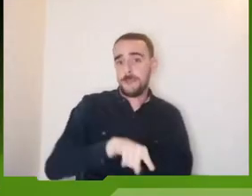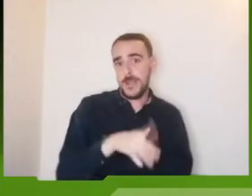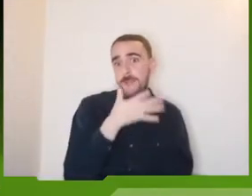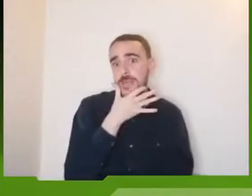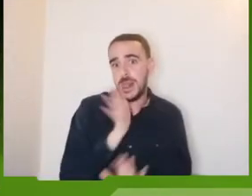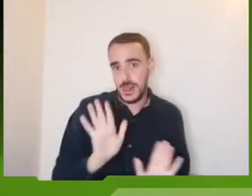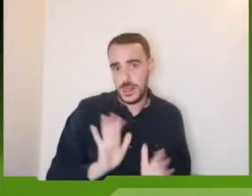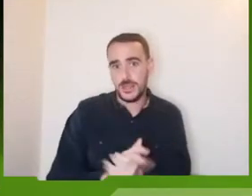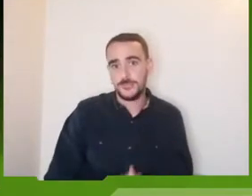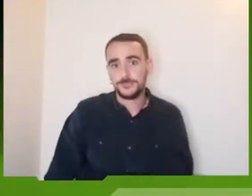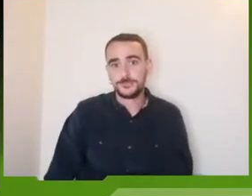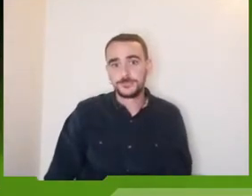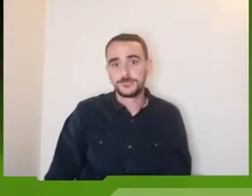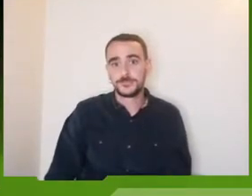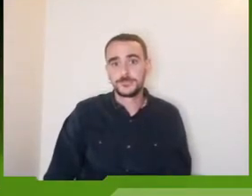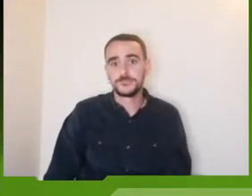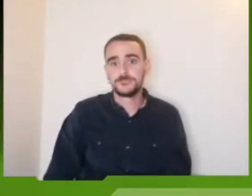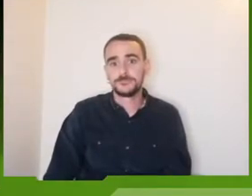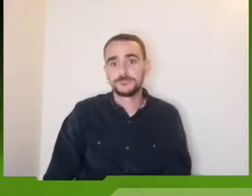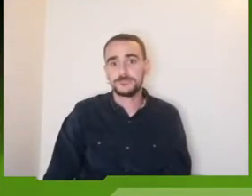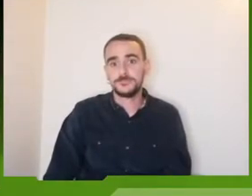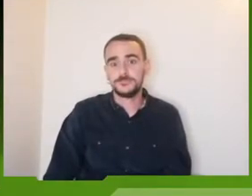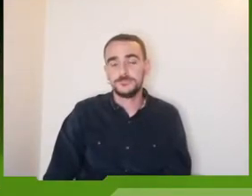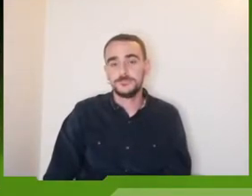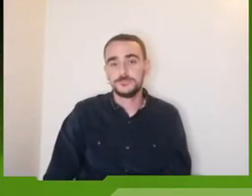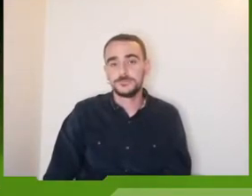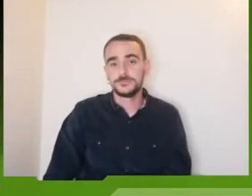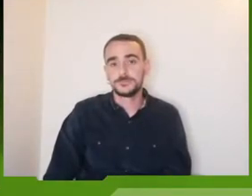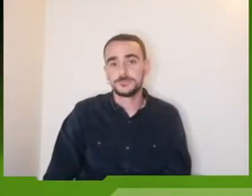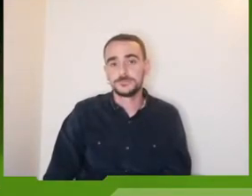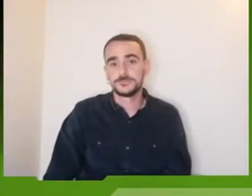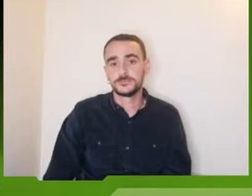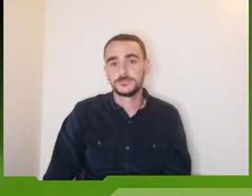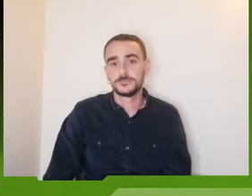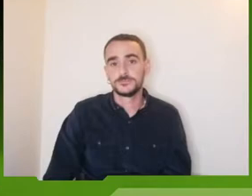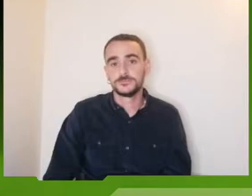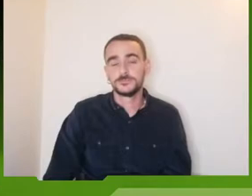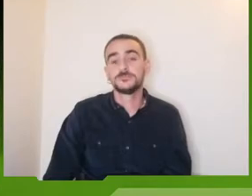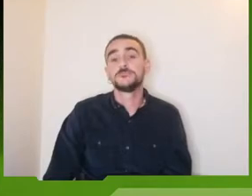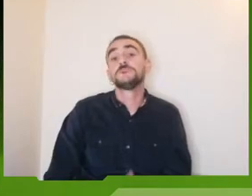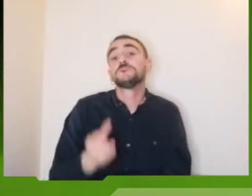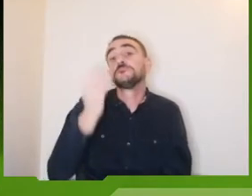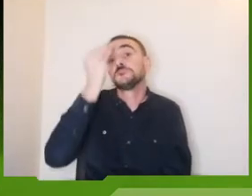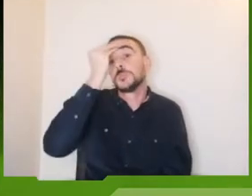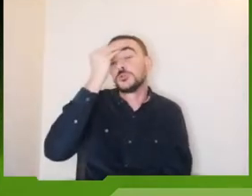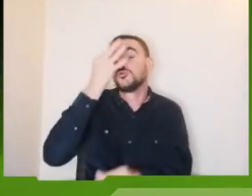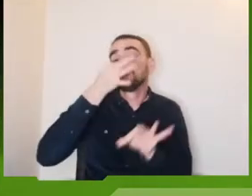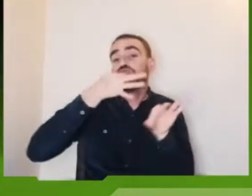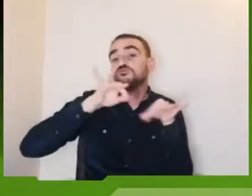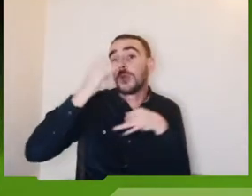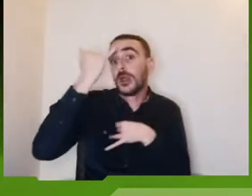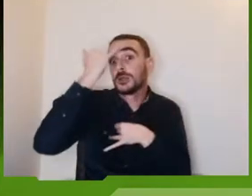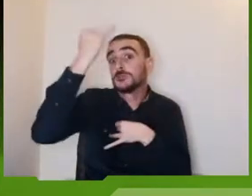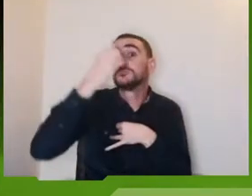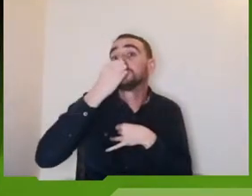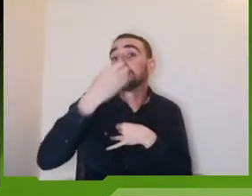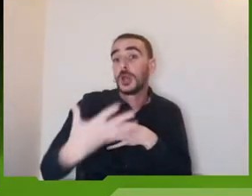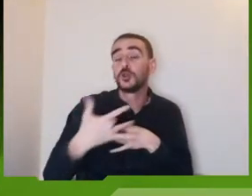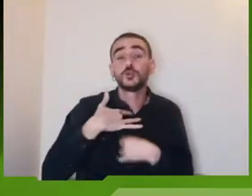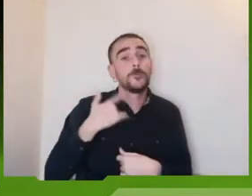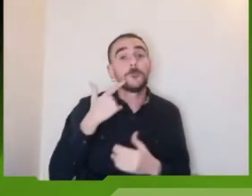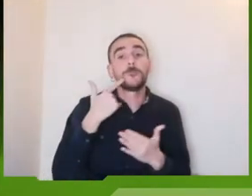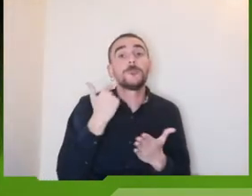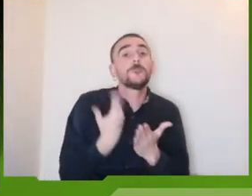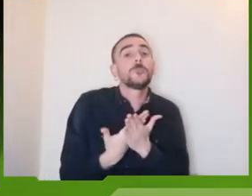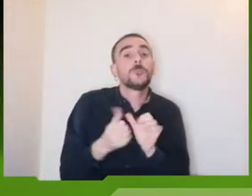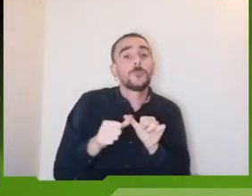¿no? Pero yo creo que sería una buena idea. No lo he probado, creo. Sí